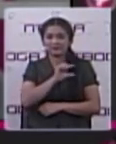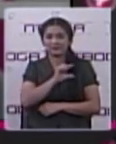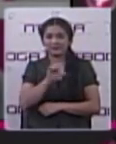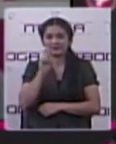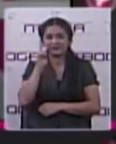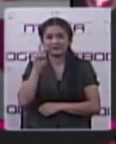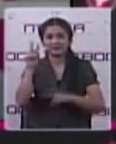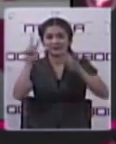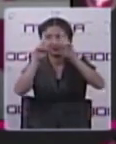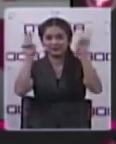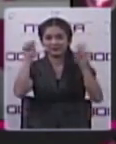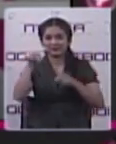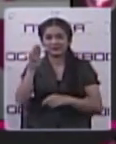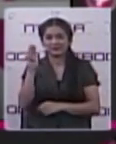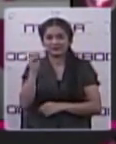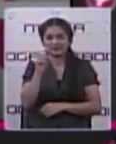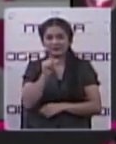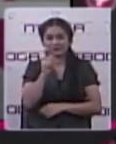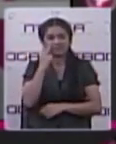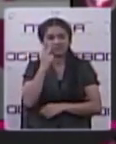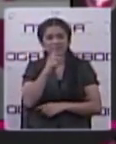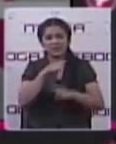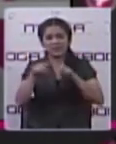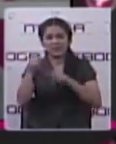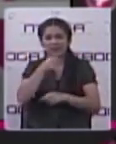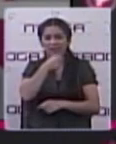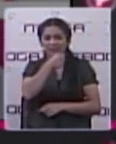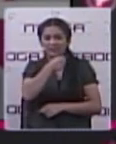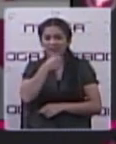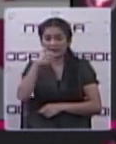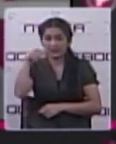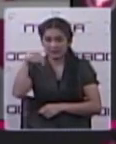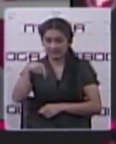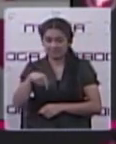encontrar todo lo que necesitan. Pueden chequear cada una de las notas que